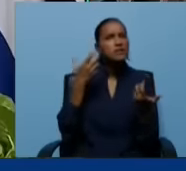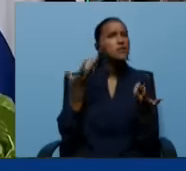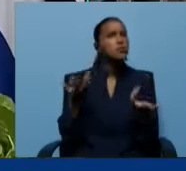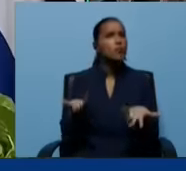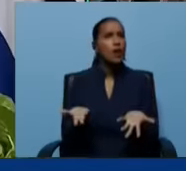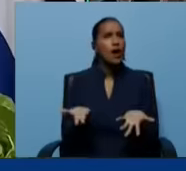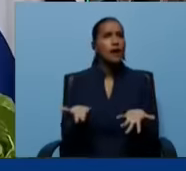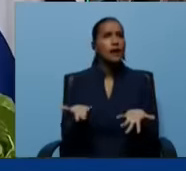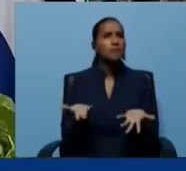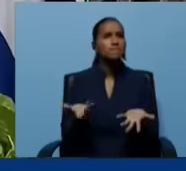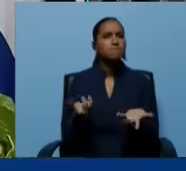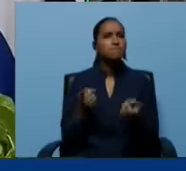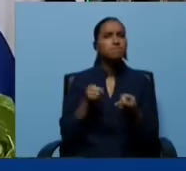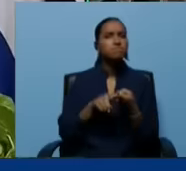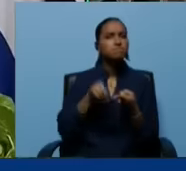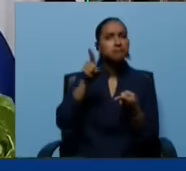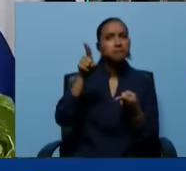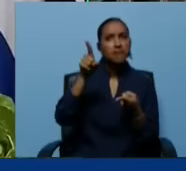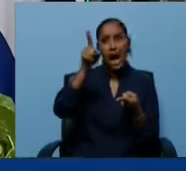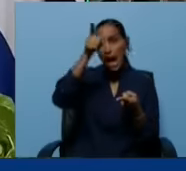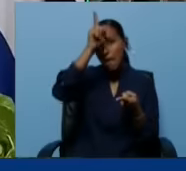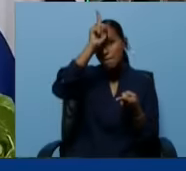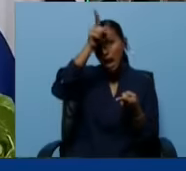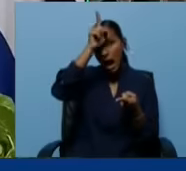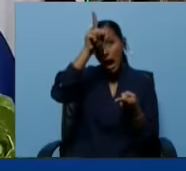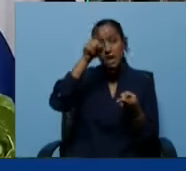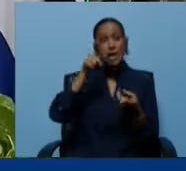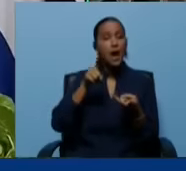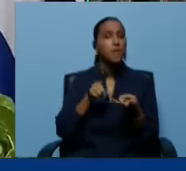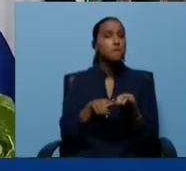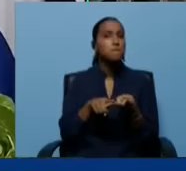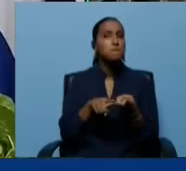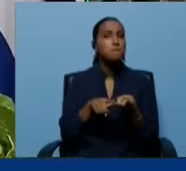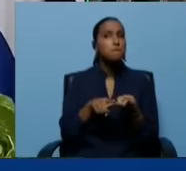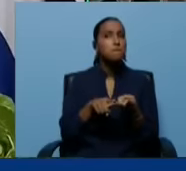ni en Alemania ni